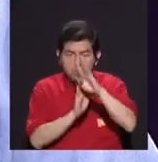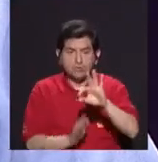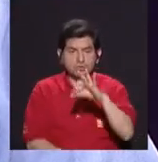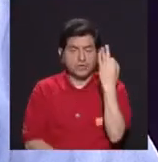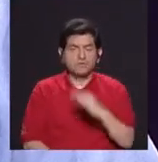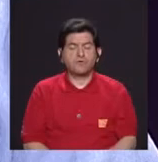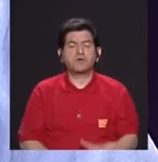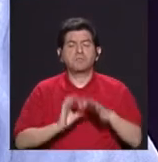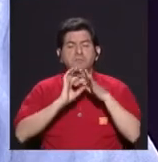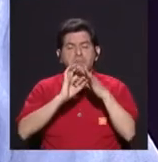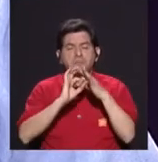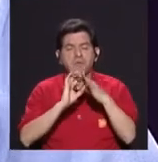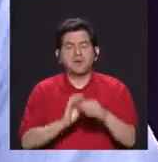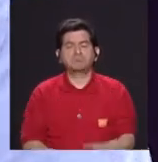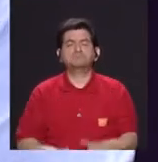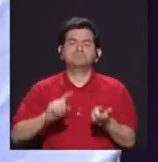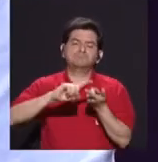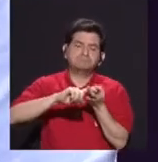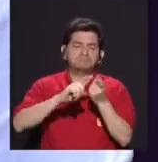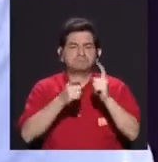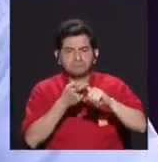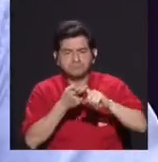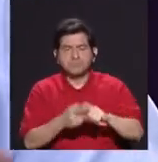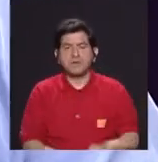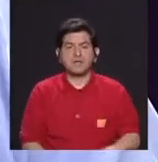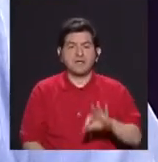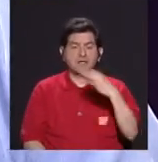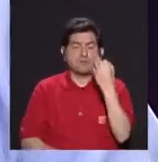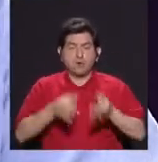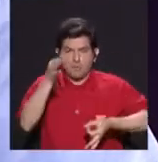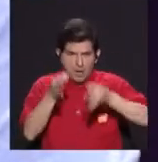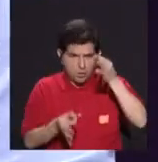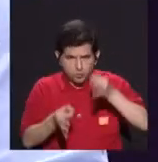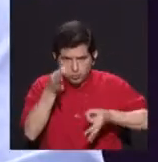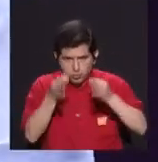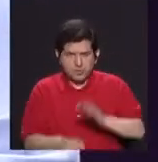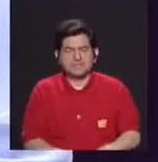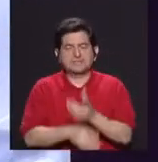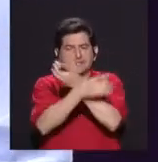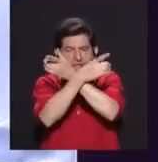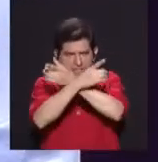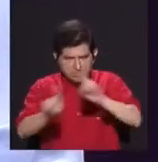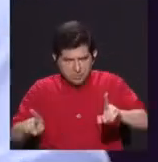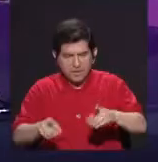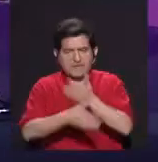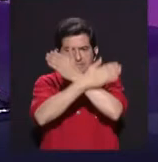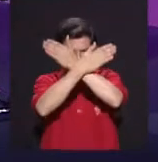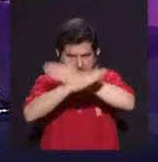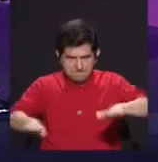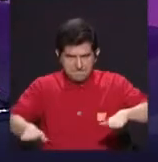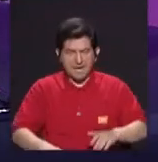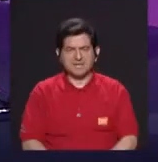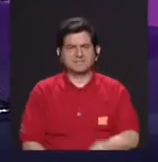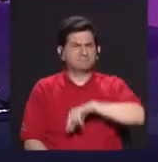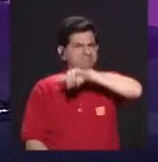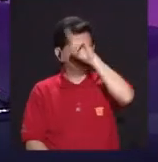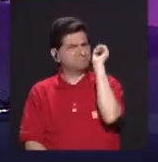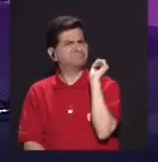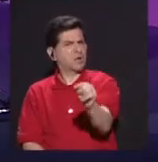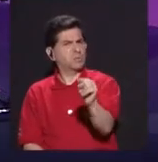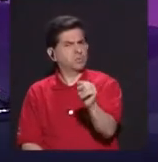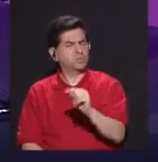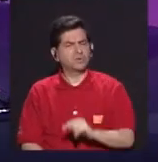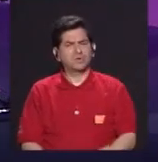cordial armoniosa y en un sentido de justicia democracia y de paz un momento para preguntar